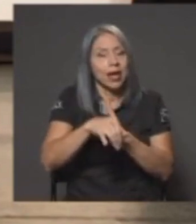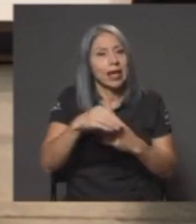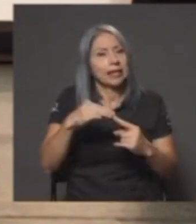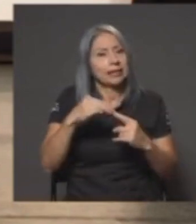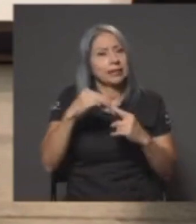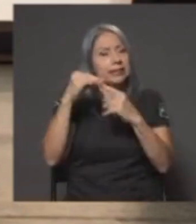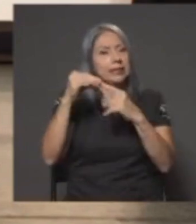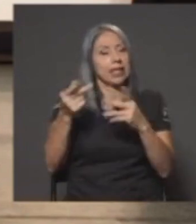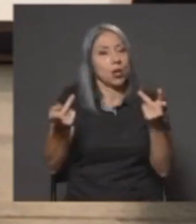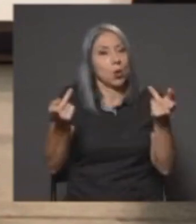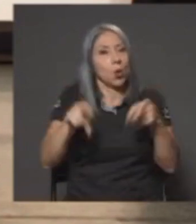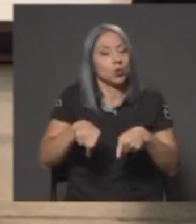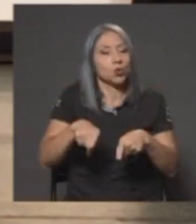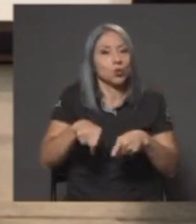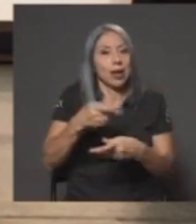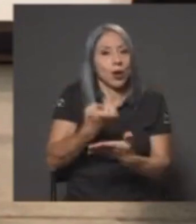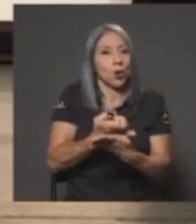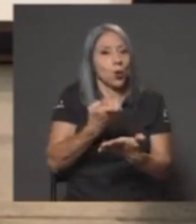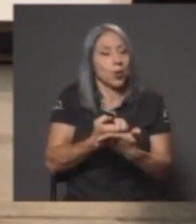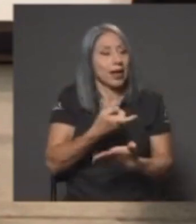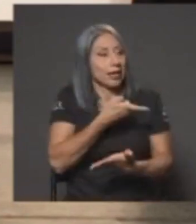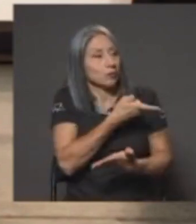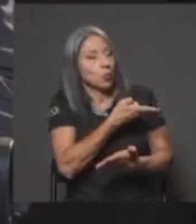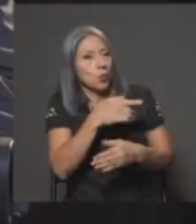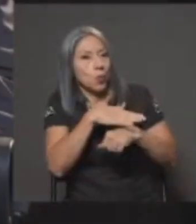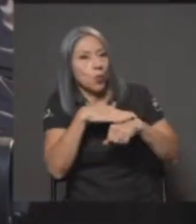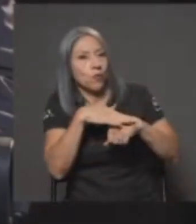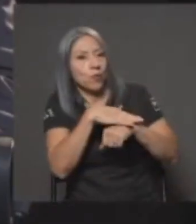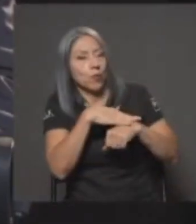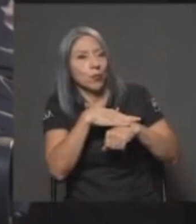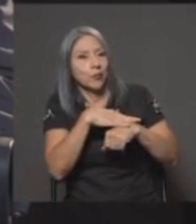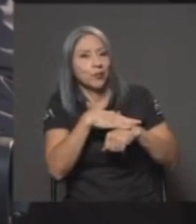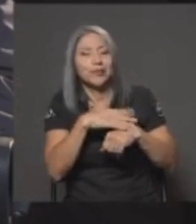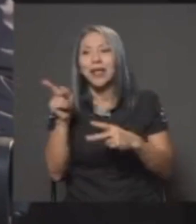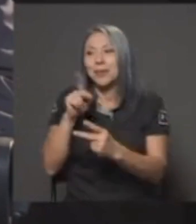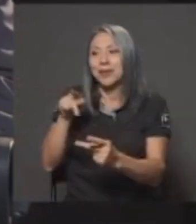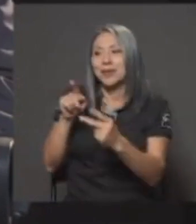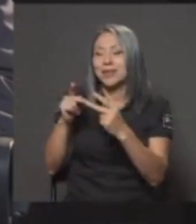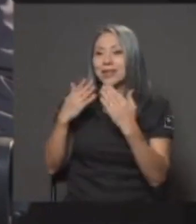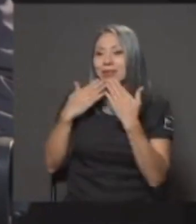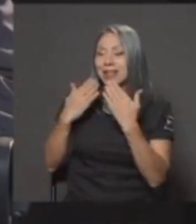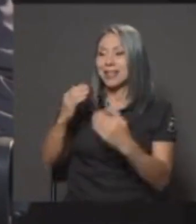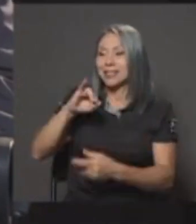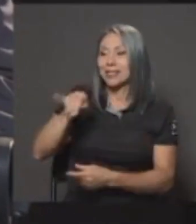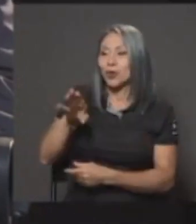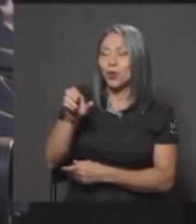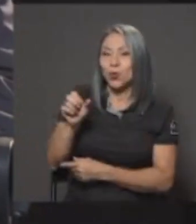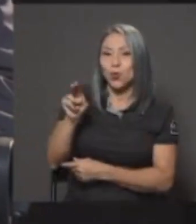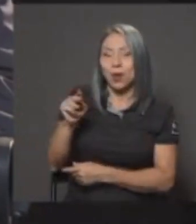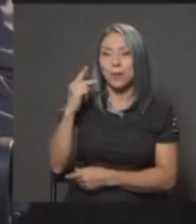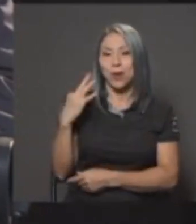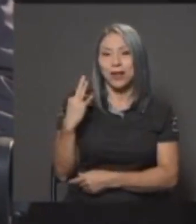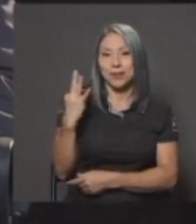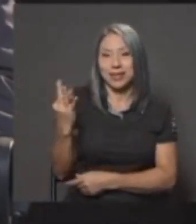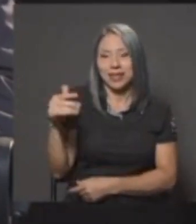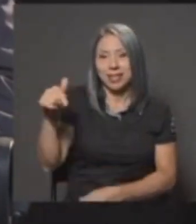coyuntura económica que están realizando. Por favor, don Juan. Perfecto. Bueno, don Juan, muchísimas gracias por la